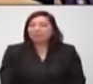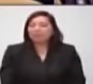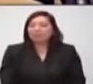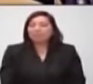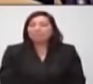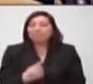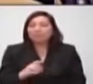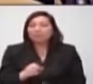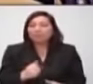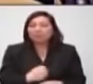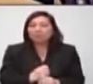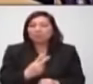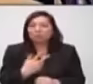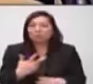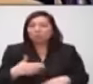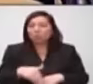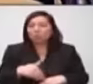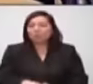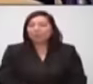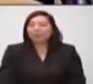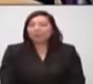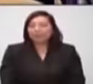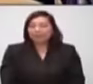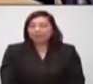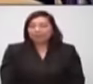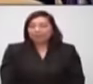válidos para hacer la obra de 28 de julio. Siguiente, por favor.